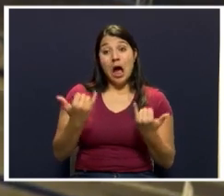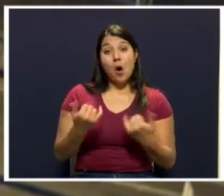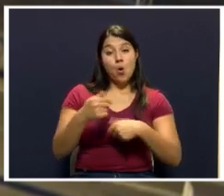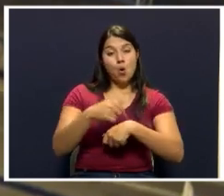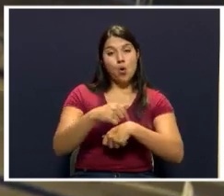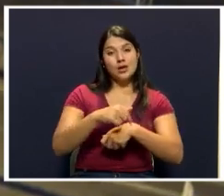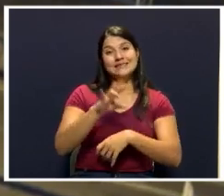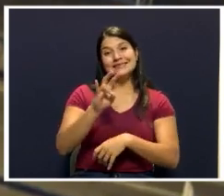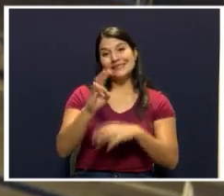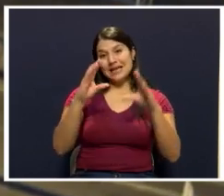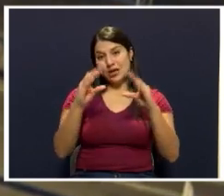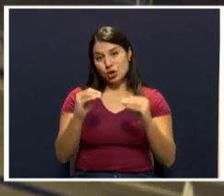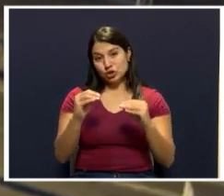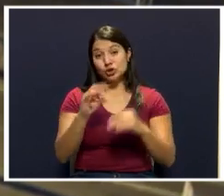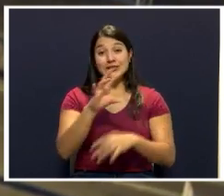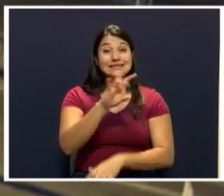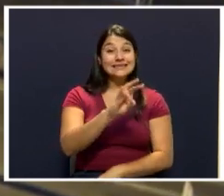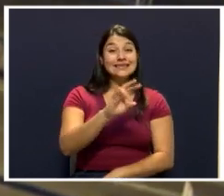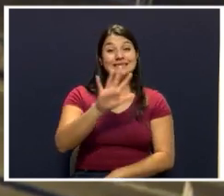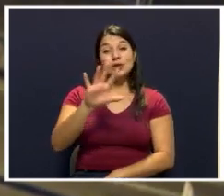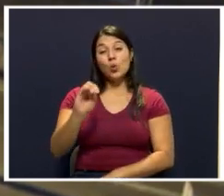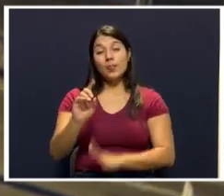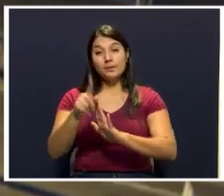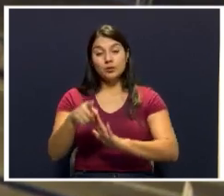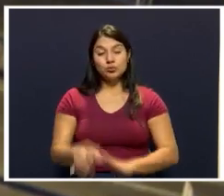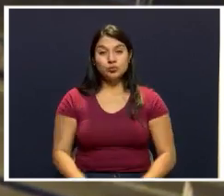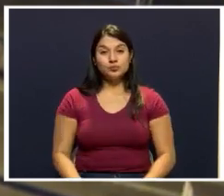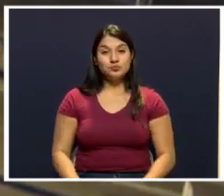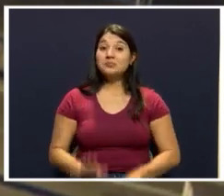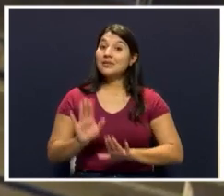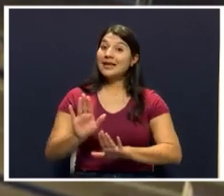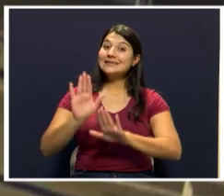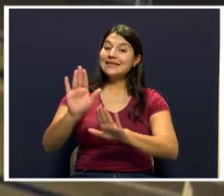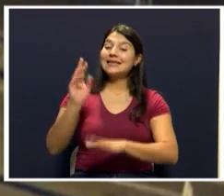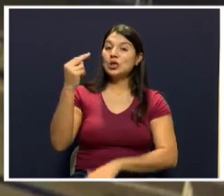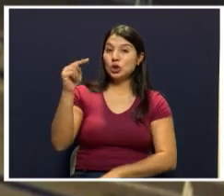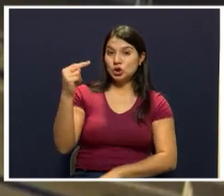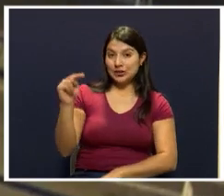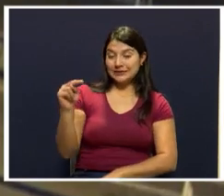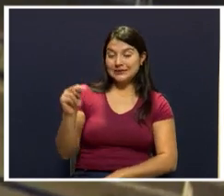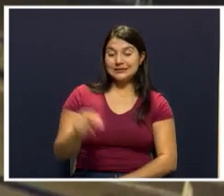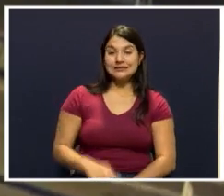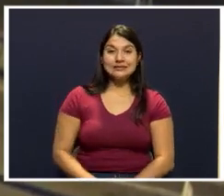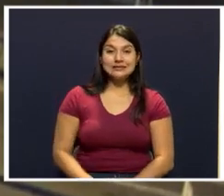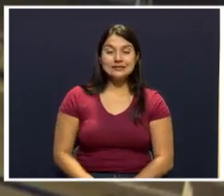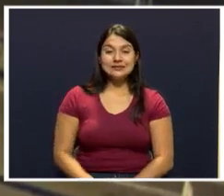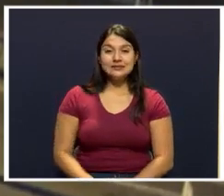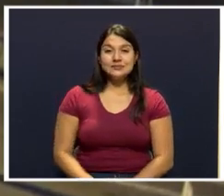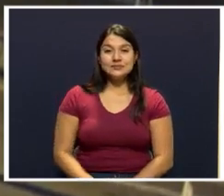7 de la noche con 50 minutos. Excelentes noticias, un